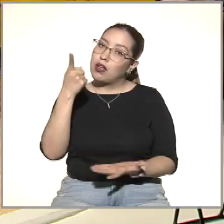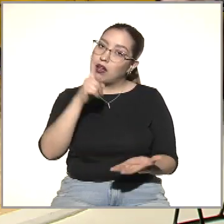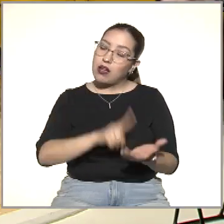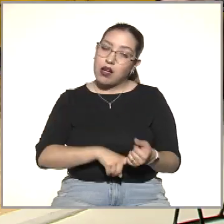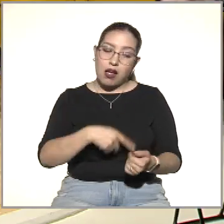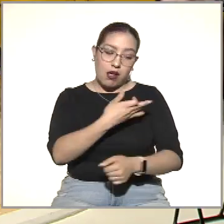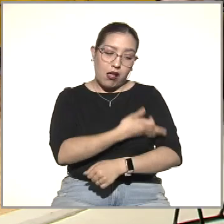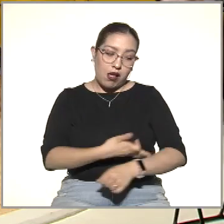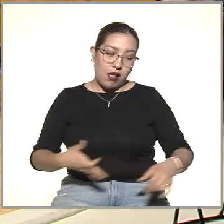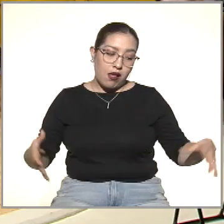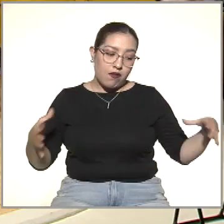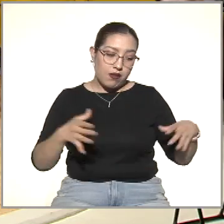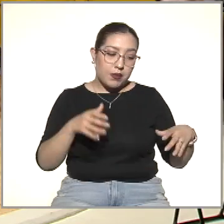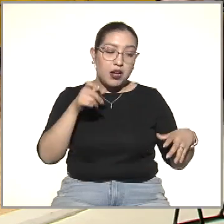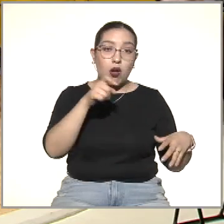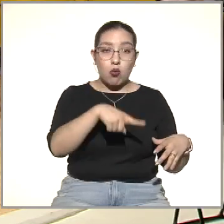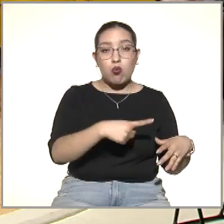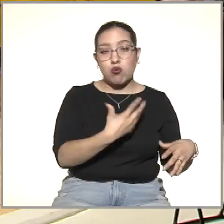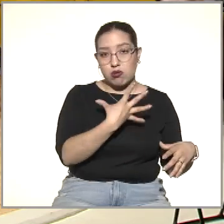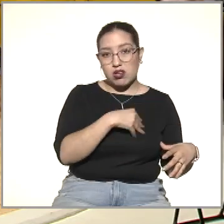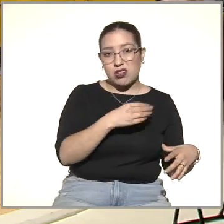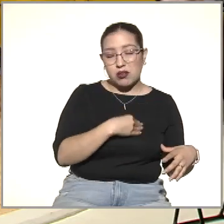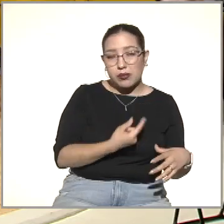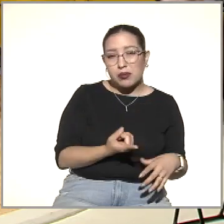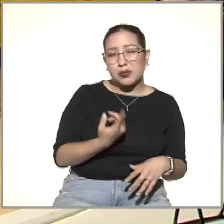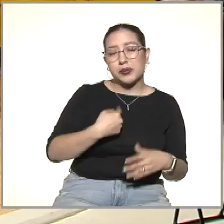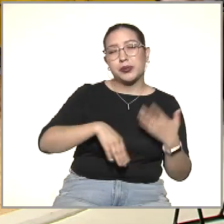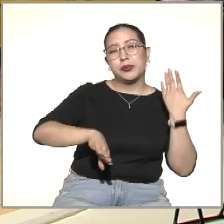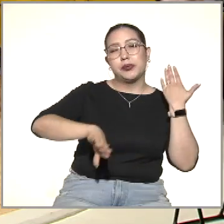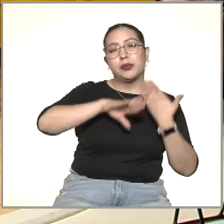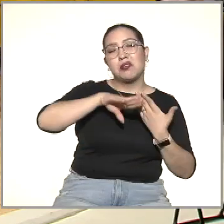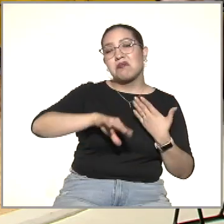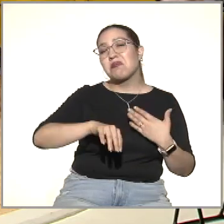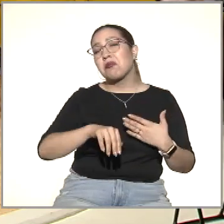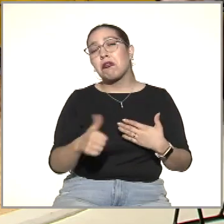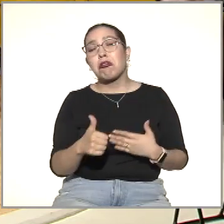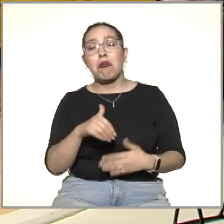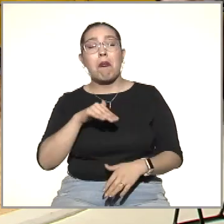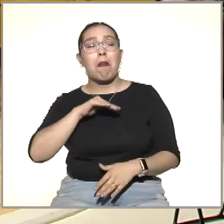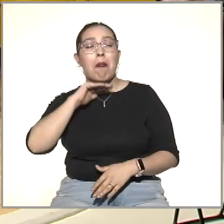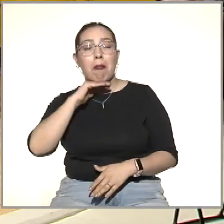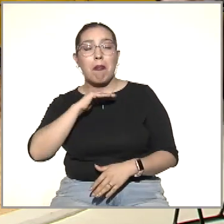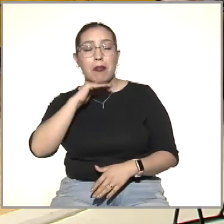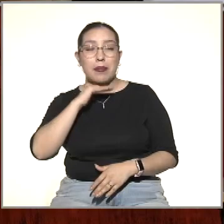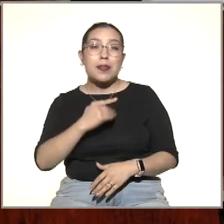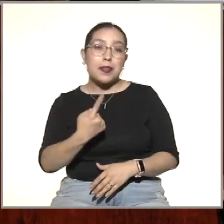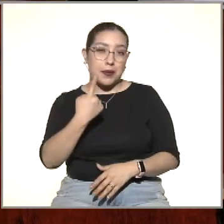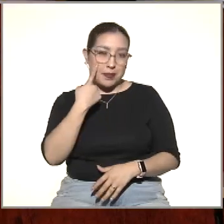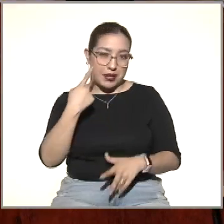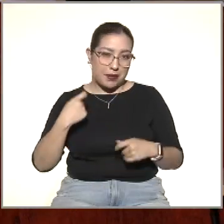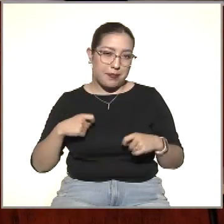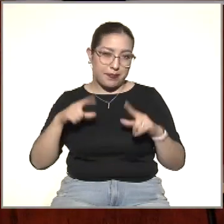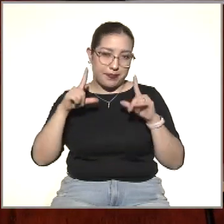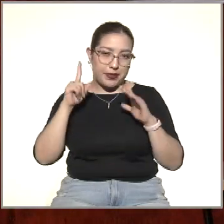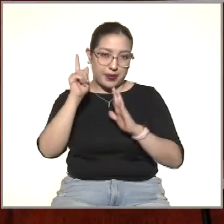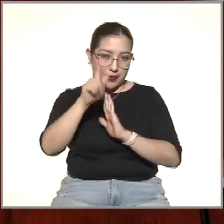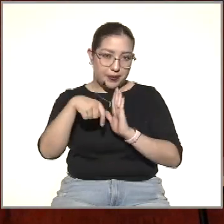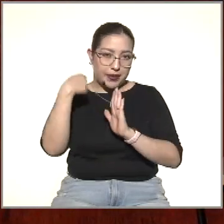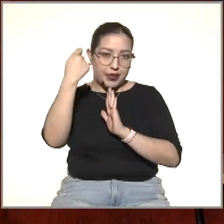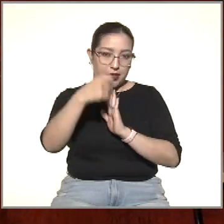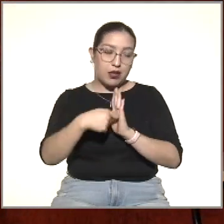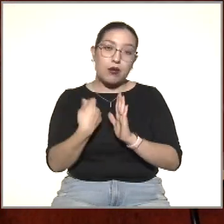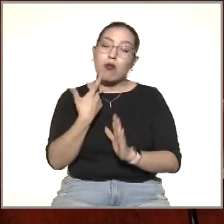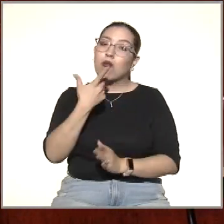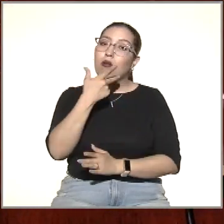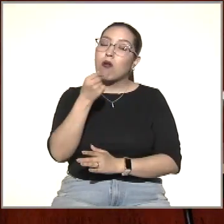a un hijo y a otro, ¿no? Claro. ¿No? Que es lo que estábamos también diciendo. Oigan, acompáñenme a ver el siguiente testimonio. Es un hombre